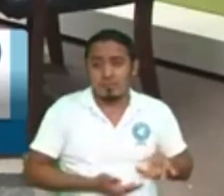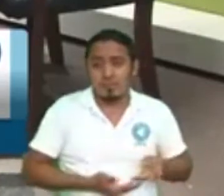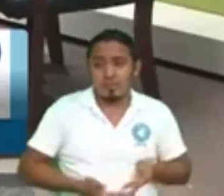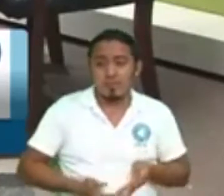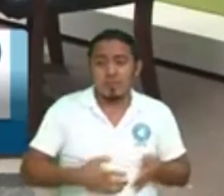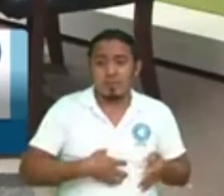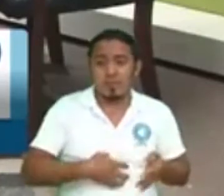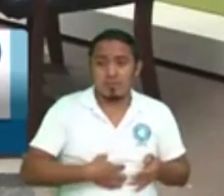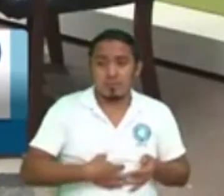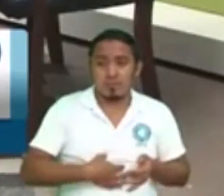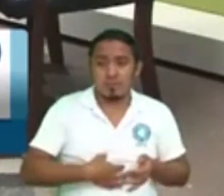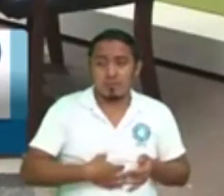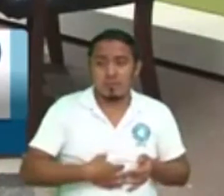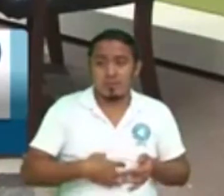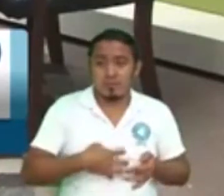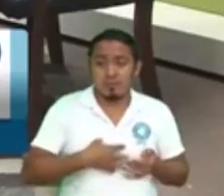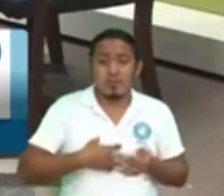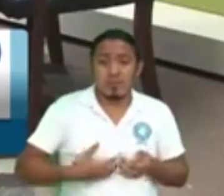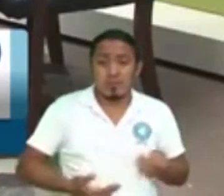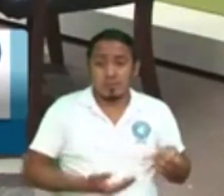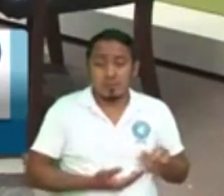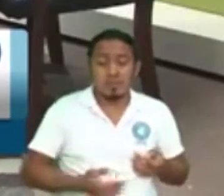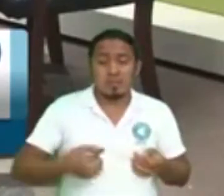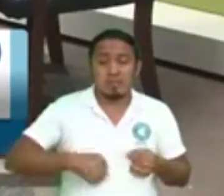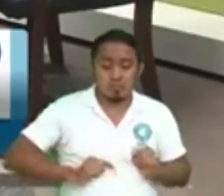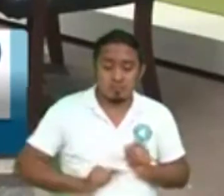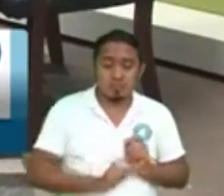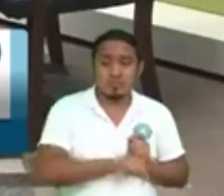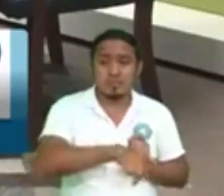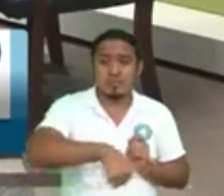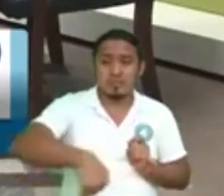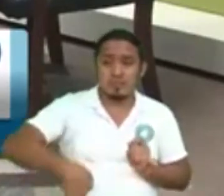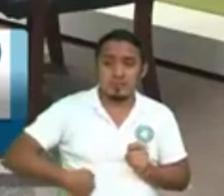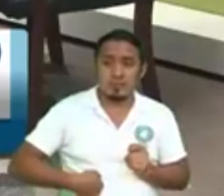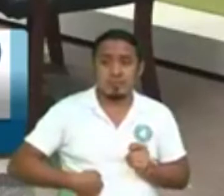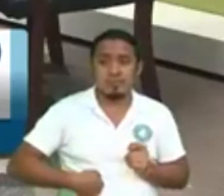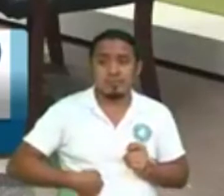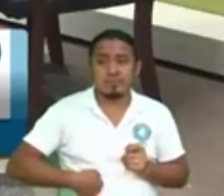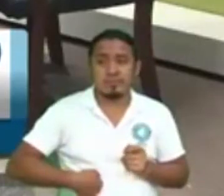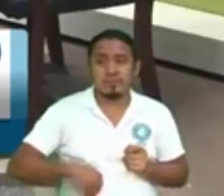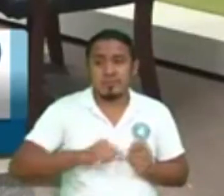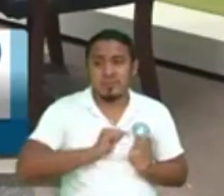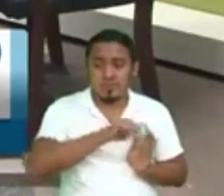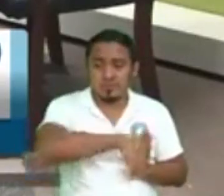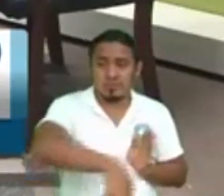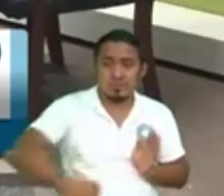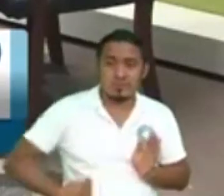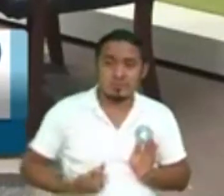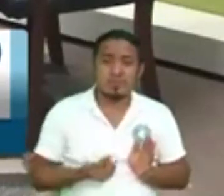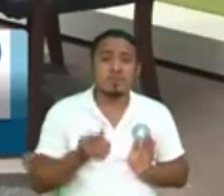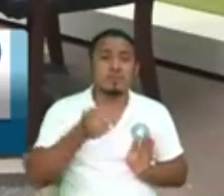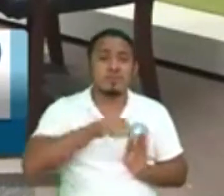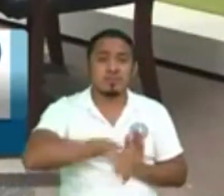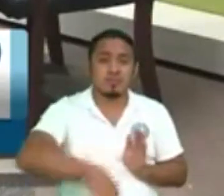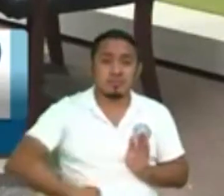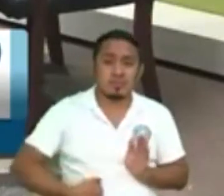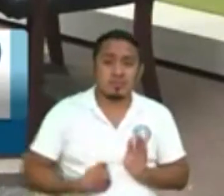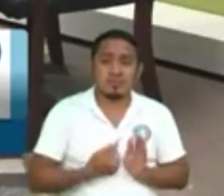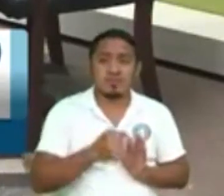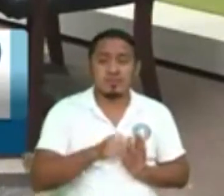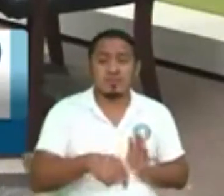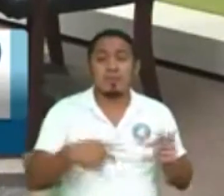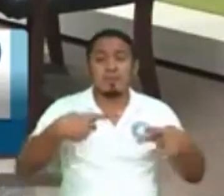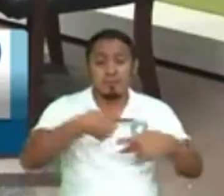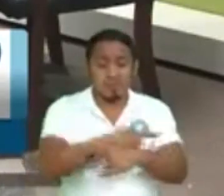del líquido que tiene él, el líquido amniótico que se llama, y todavía lo deglute. Otra vez, o Sí, sea, lo vuelve así a es. tomar y así está en el Sí, proceso. entonces es peor